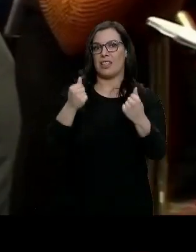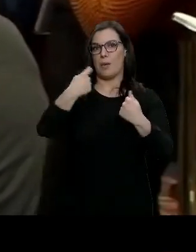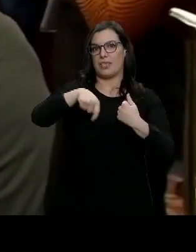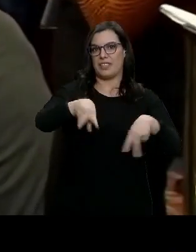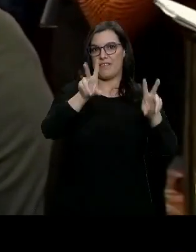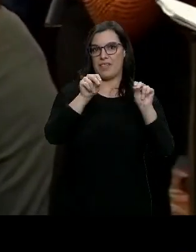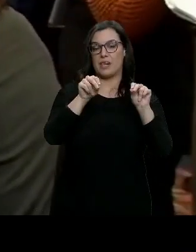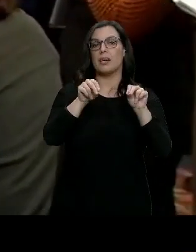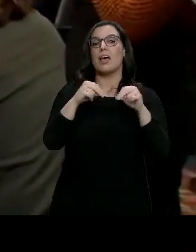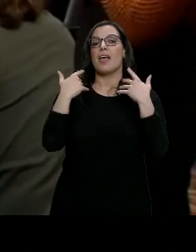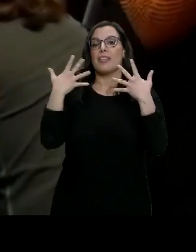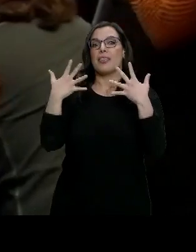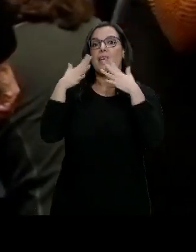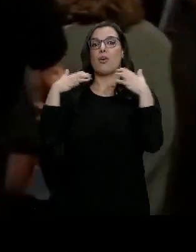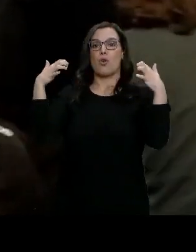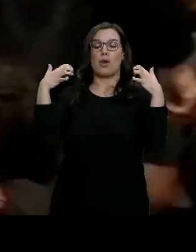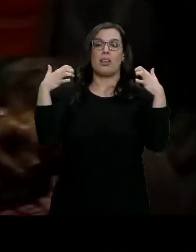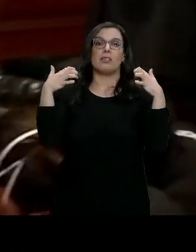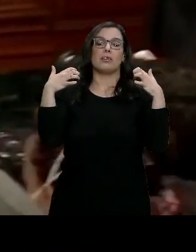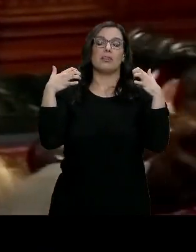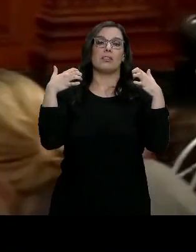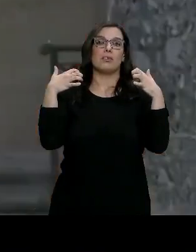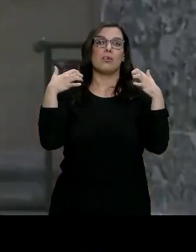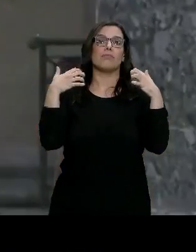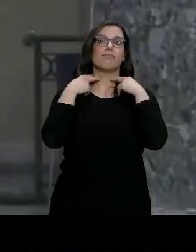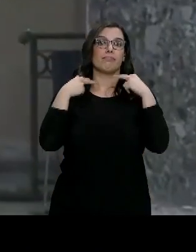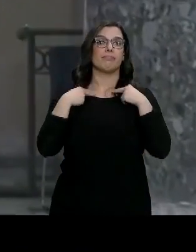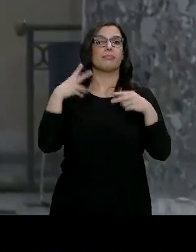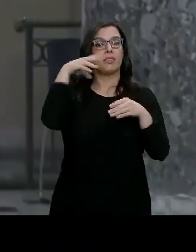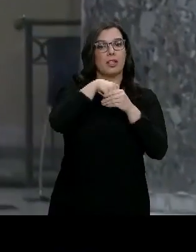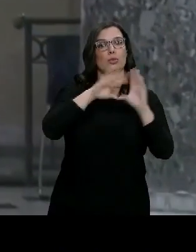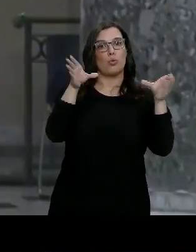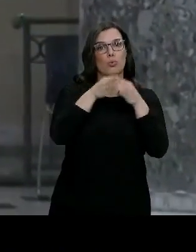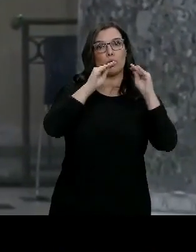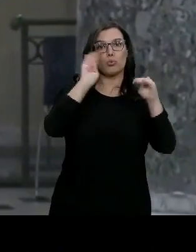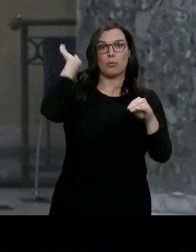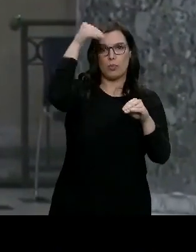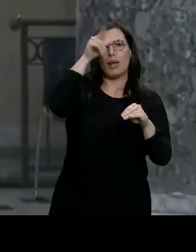presidencia. 10 congresistas de su partido han apoyado la iniciativa.